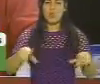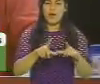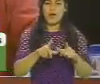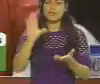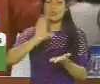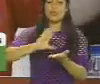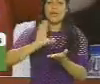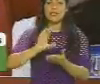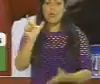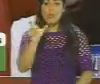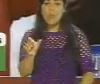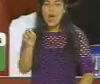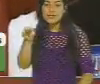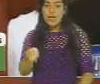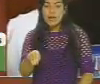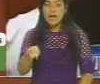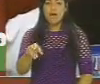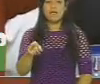Cuando